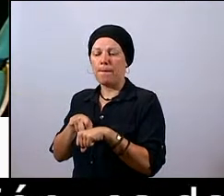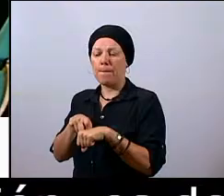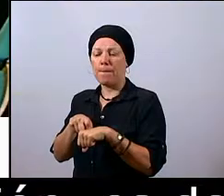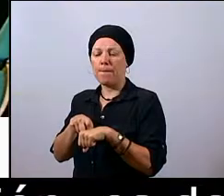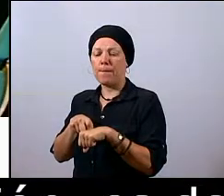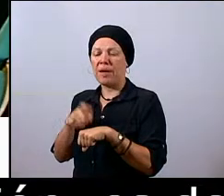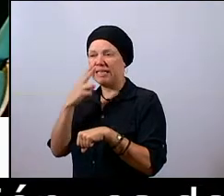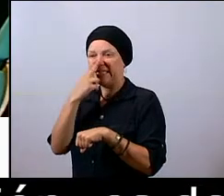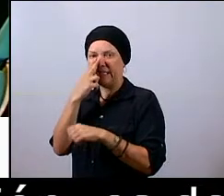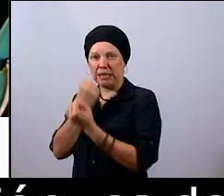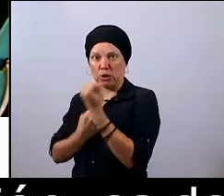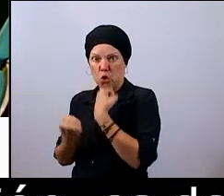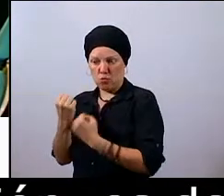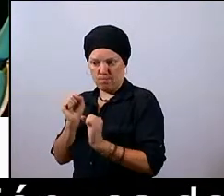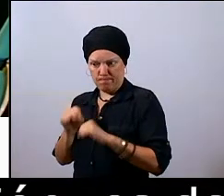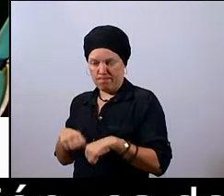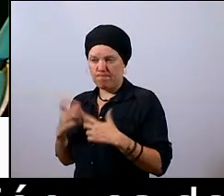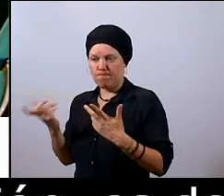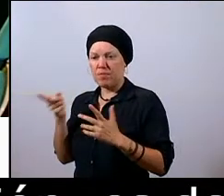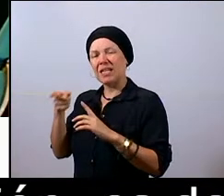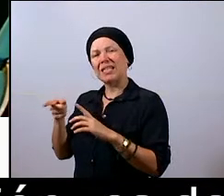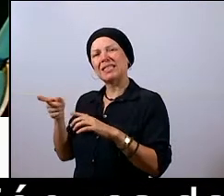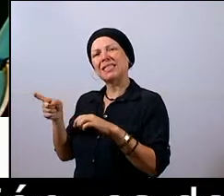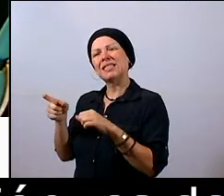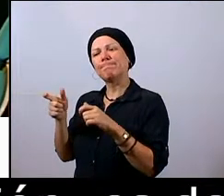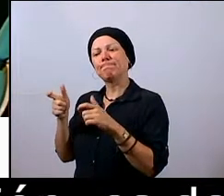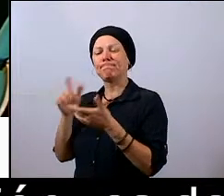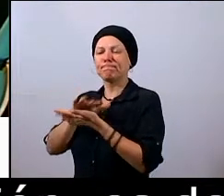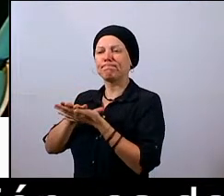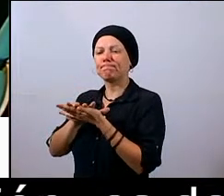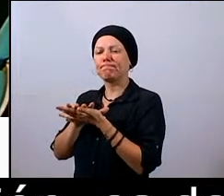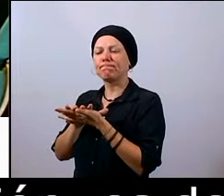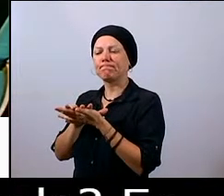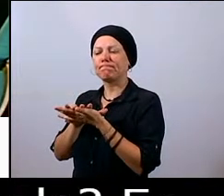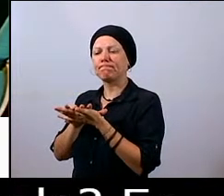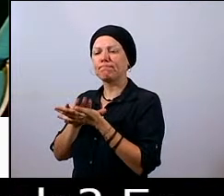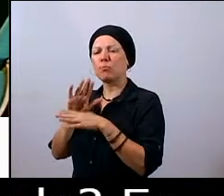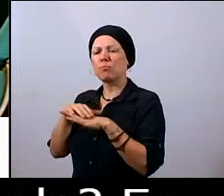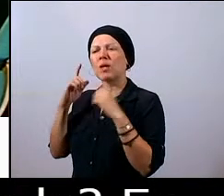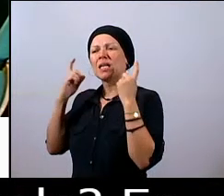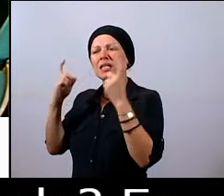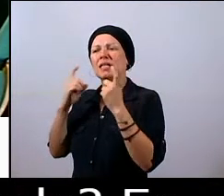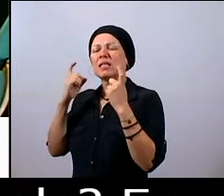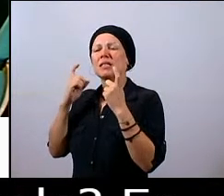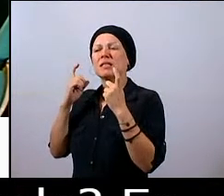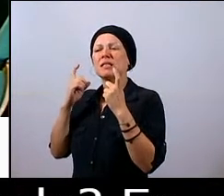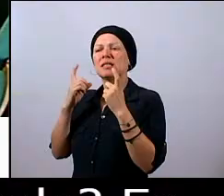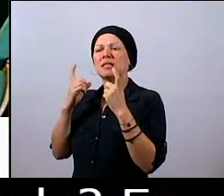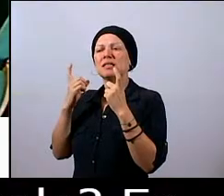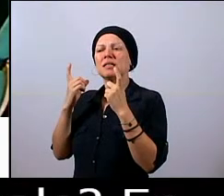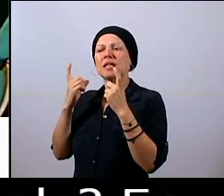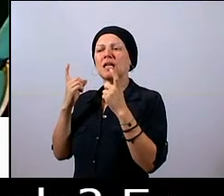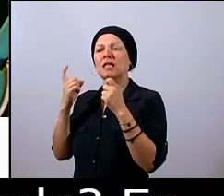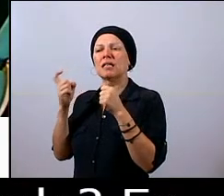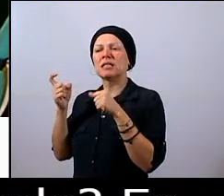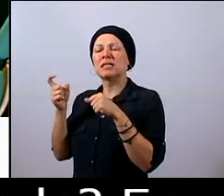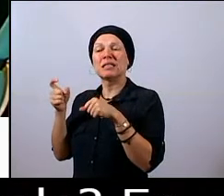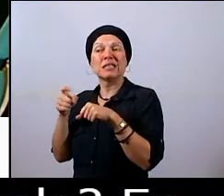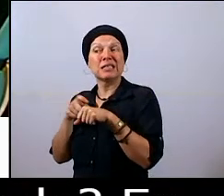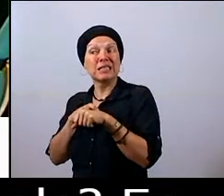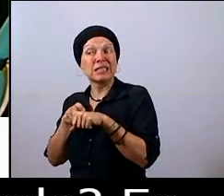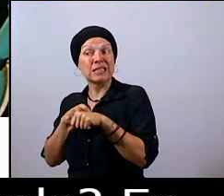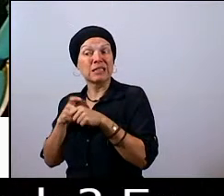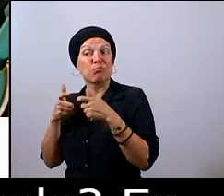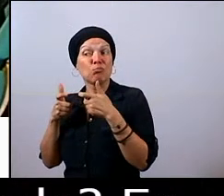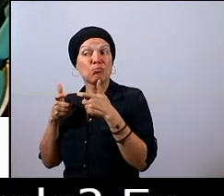de intereses económicos, ¿vale? En este aspecto, hace tiempo se legisló para intentar vetar cualquier tipo de rédito de zonas calcinadas en el